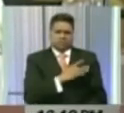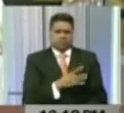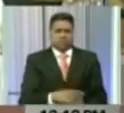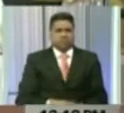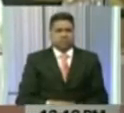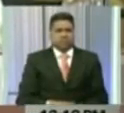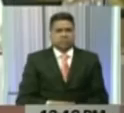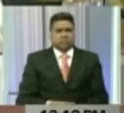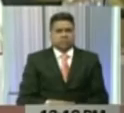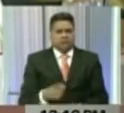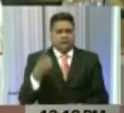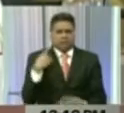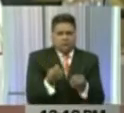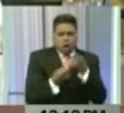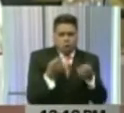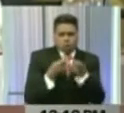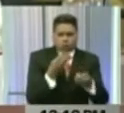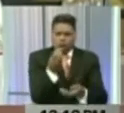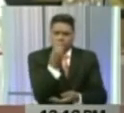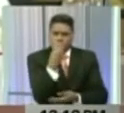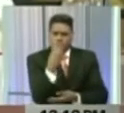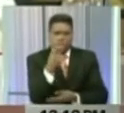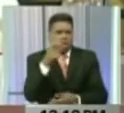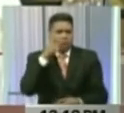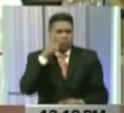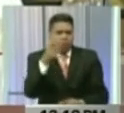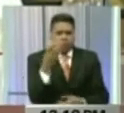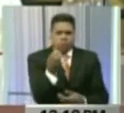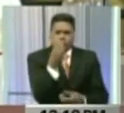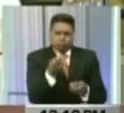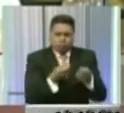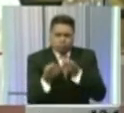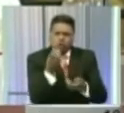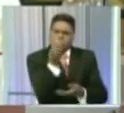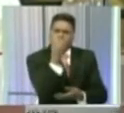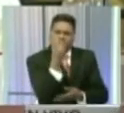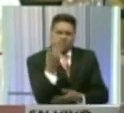si controla los alimentos, si quiere controlar los pueblos, controla los alimentos.